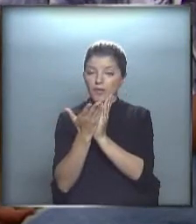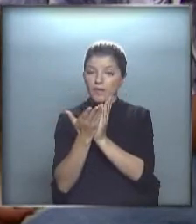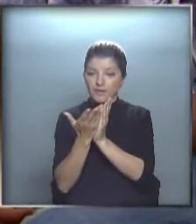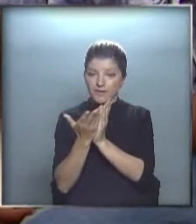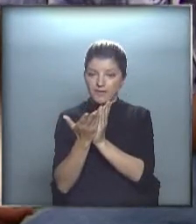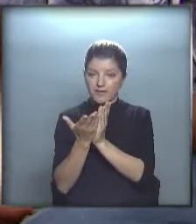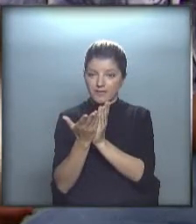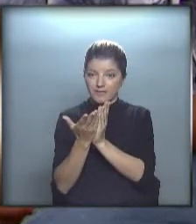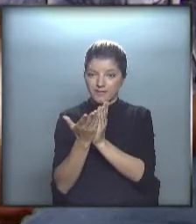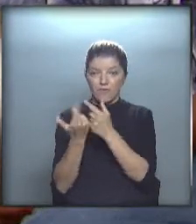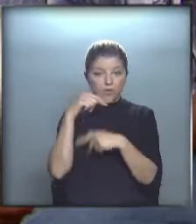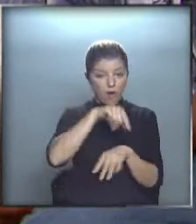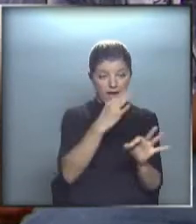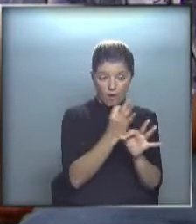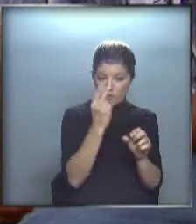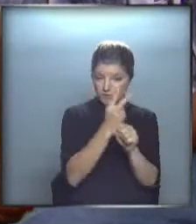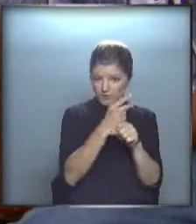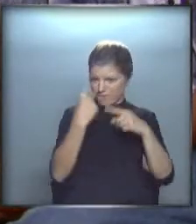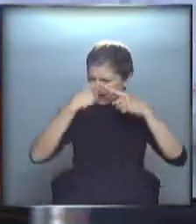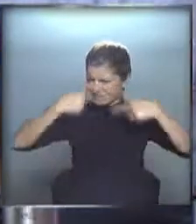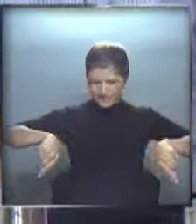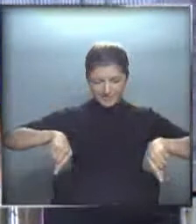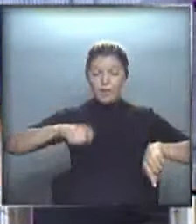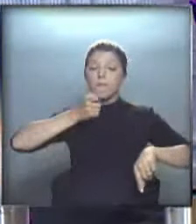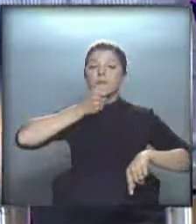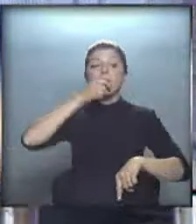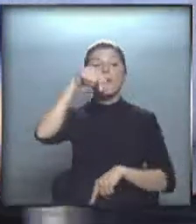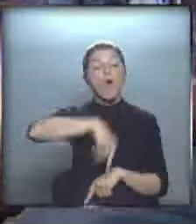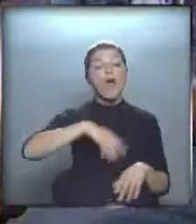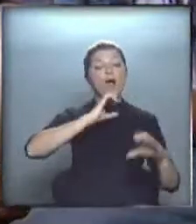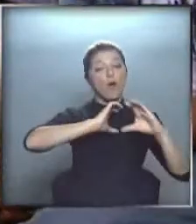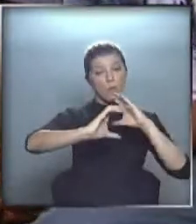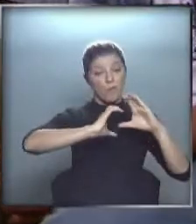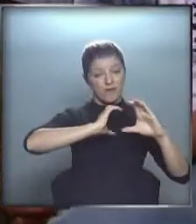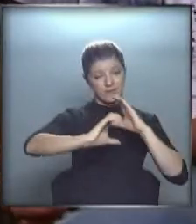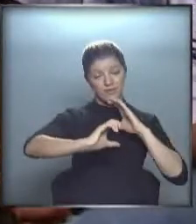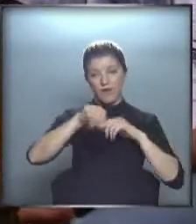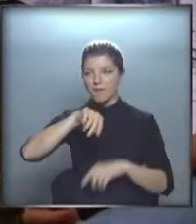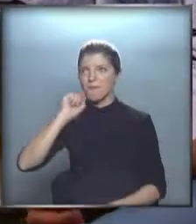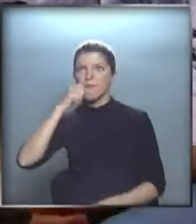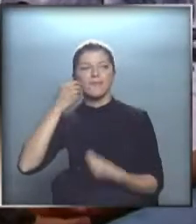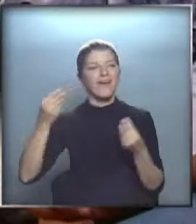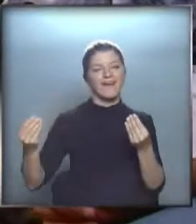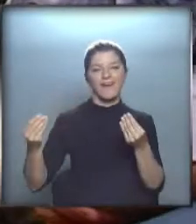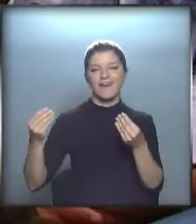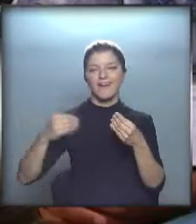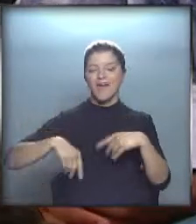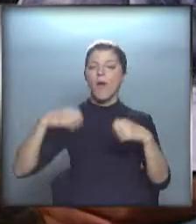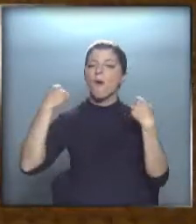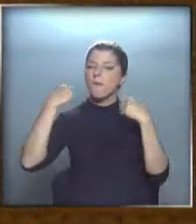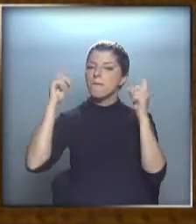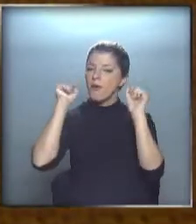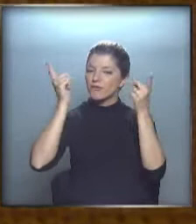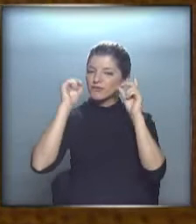lo que yo estoy ahora en la secundaria. Bueno, nosotros estamos en comunicación y a mí me gustaría estudiar profesorado de educación física,